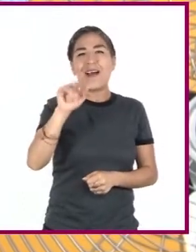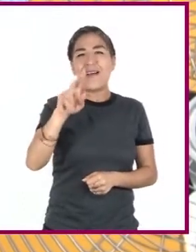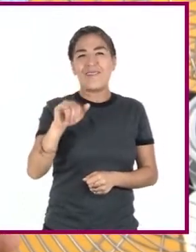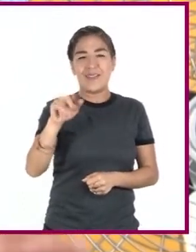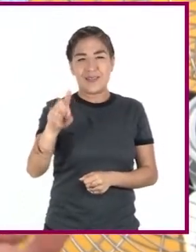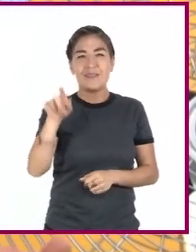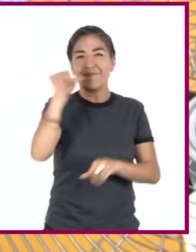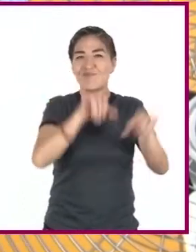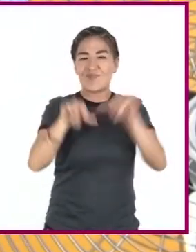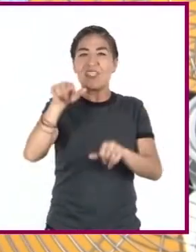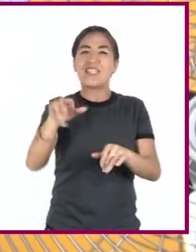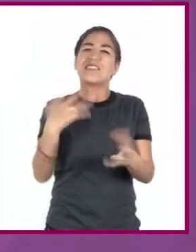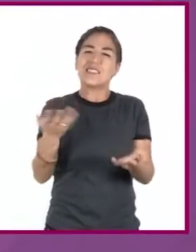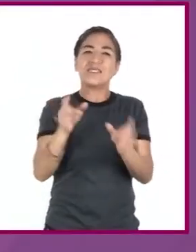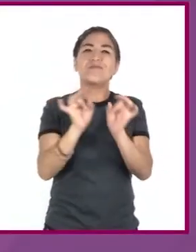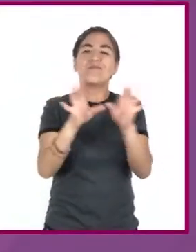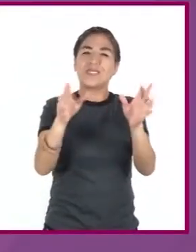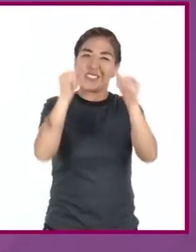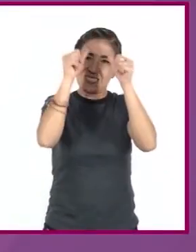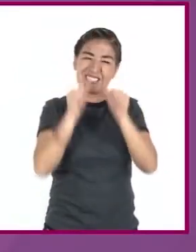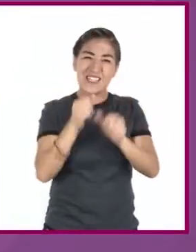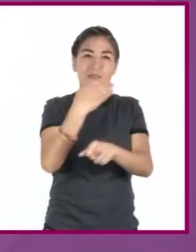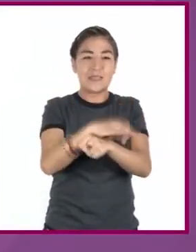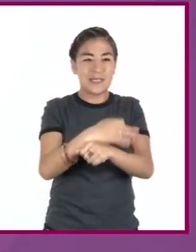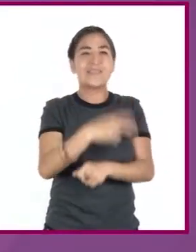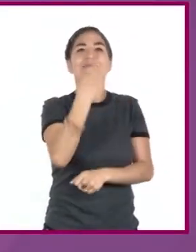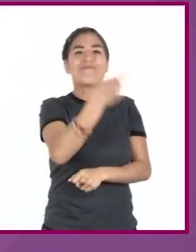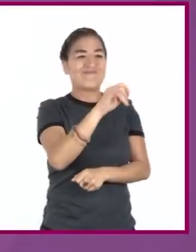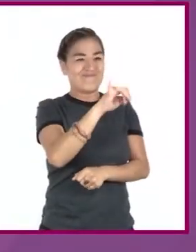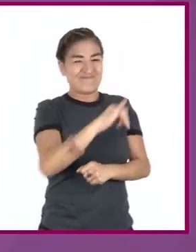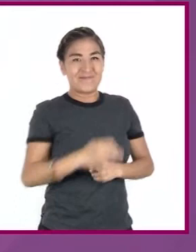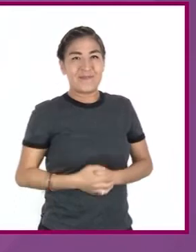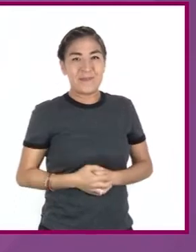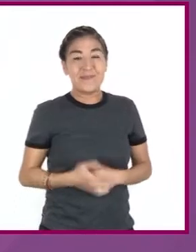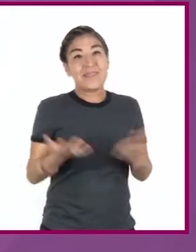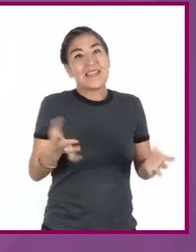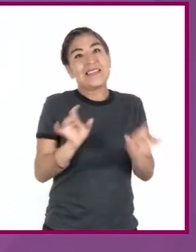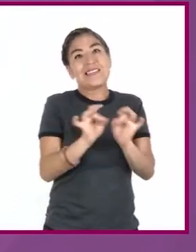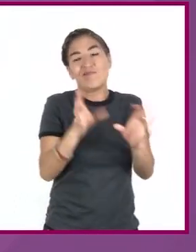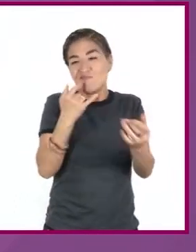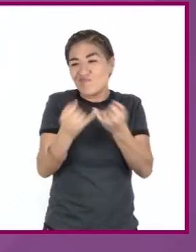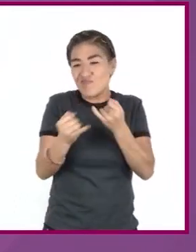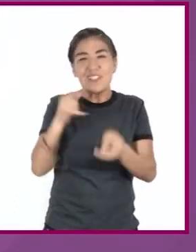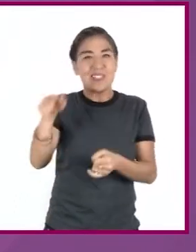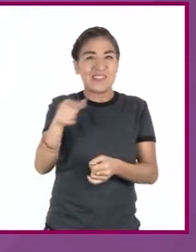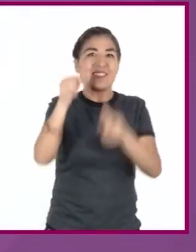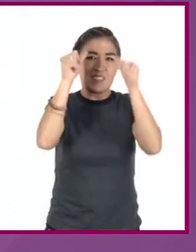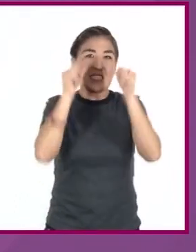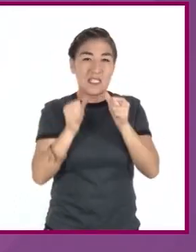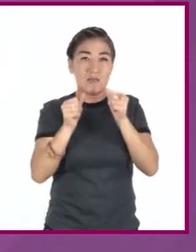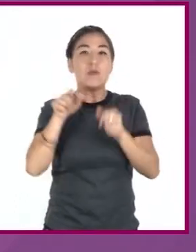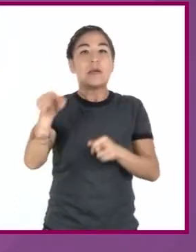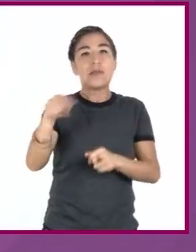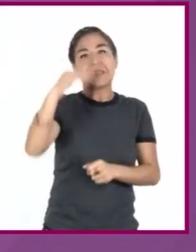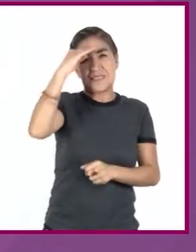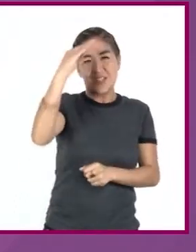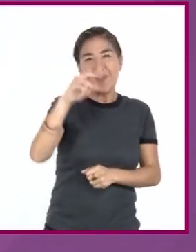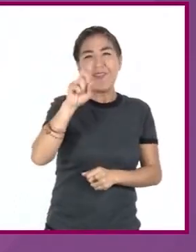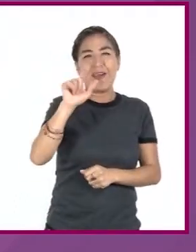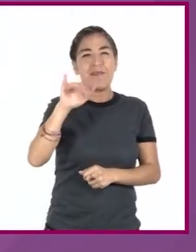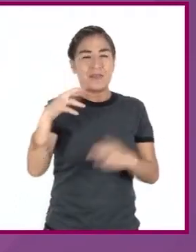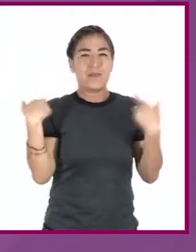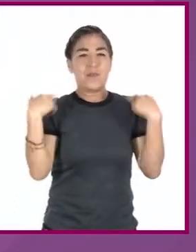dejó temporalmente ciego. Yes. Ese desafortunado incidente hizo que el señor Davy recordara